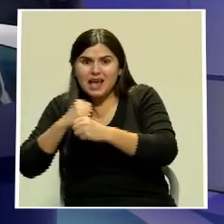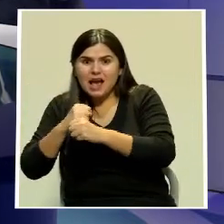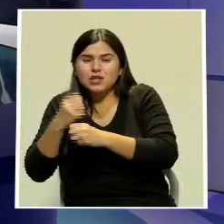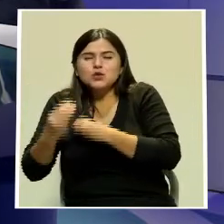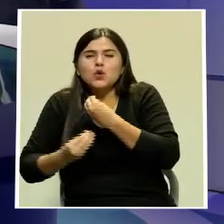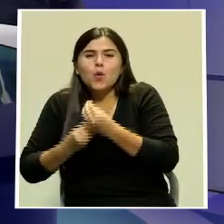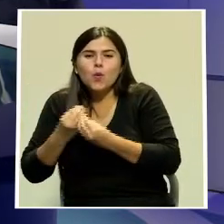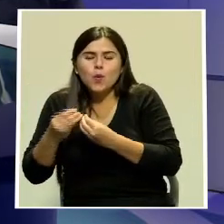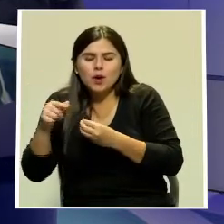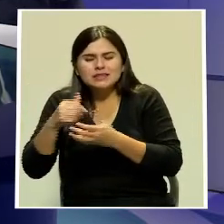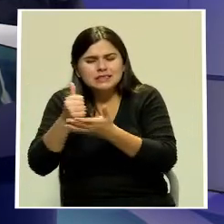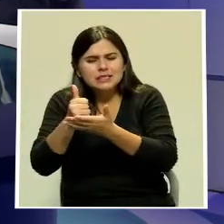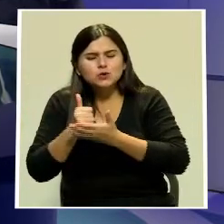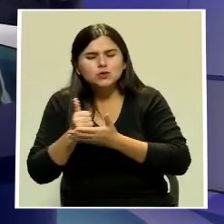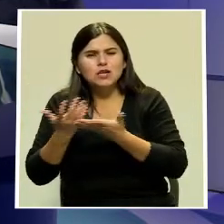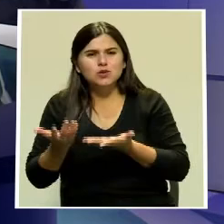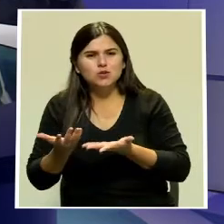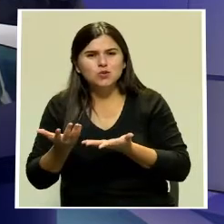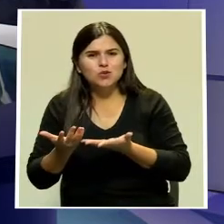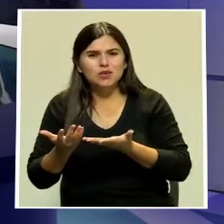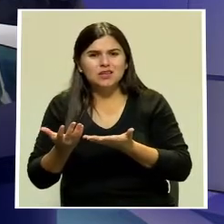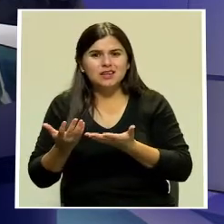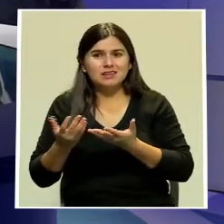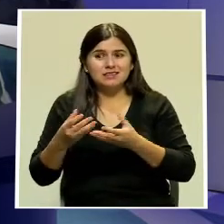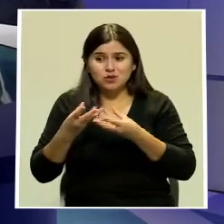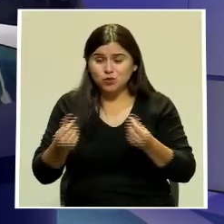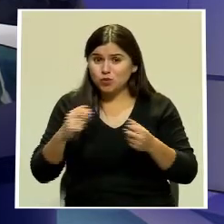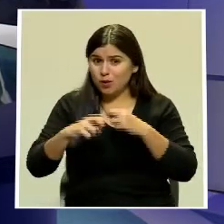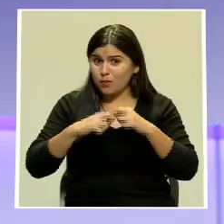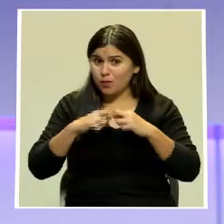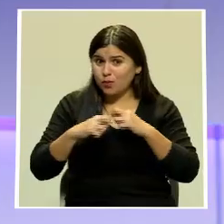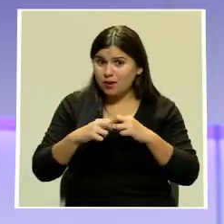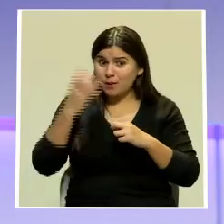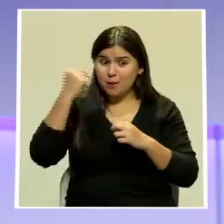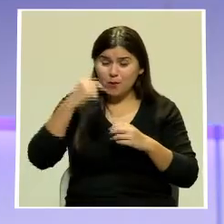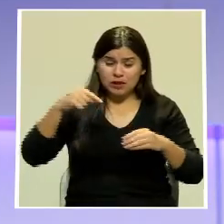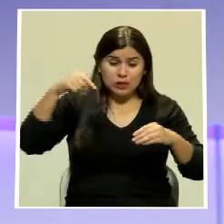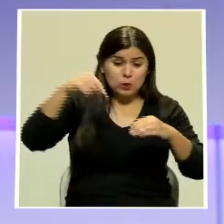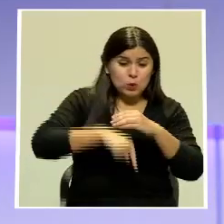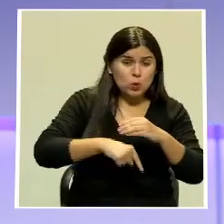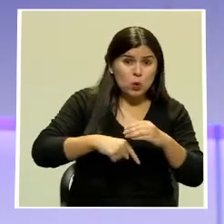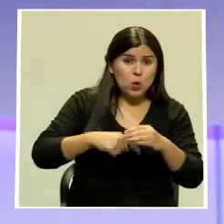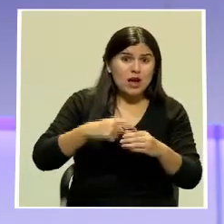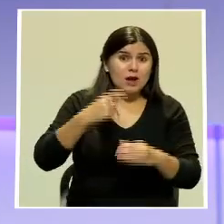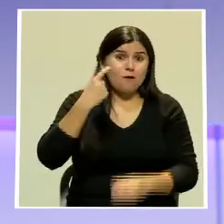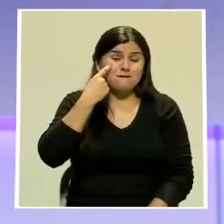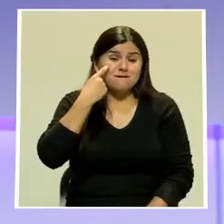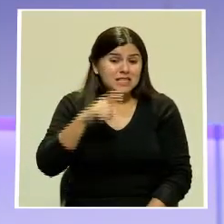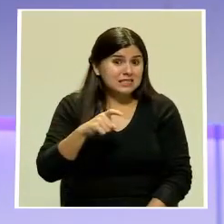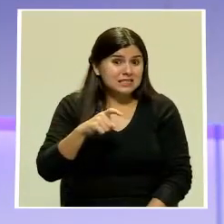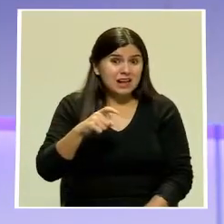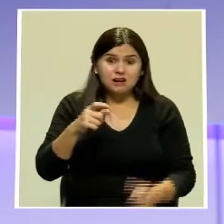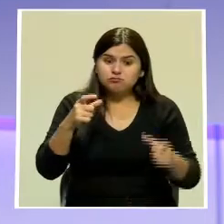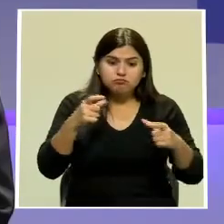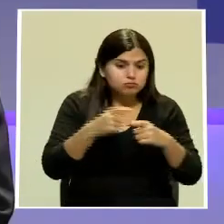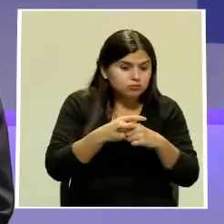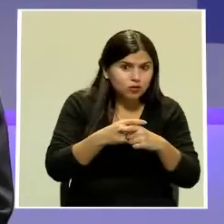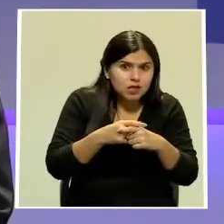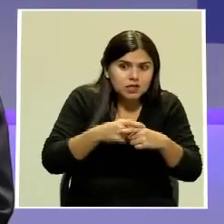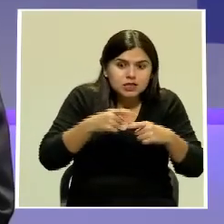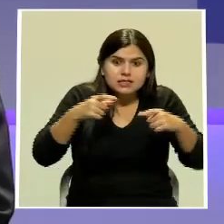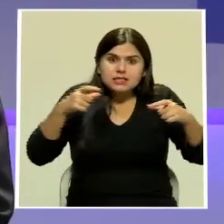a todos del enredo en el que estamos metidos? Porque el hueco fiscal no se diluye, se agranda. Claro.